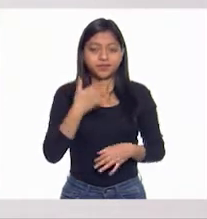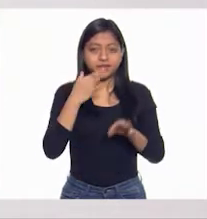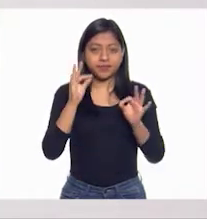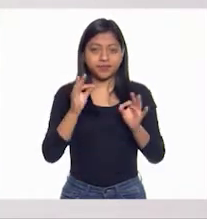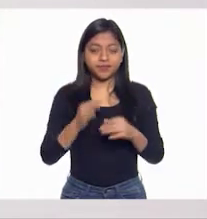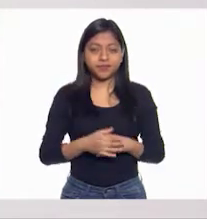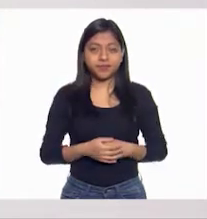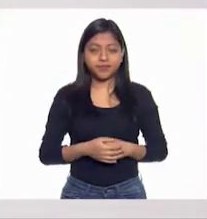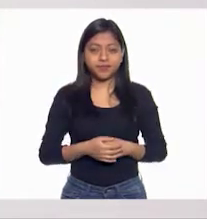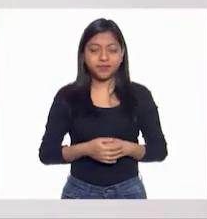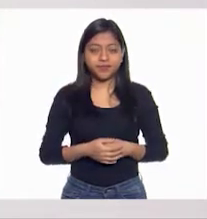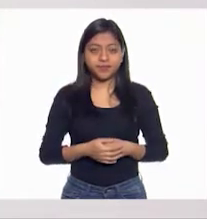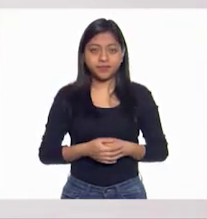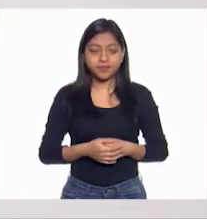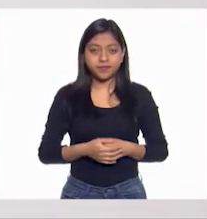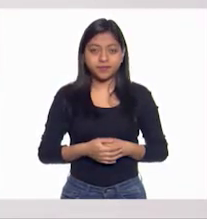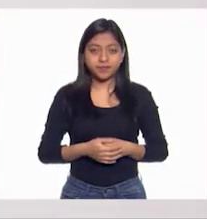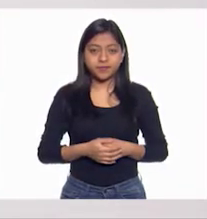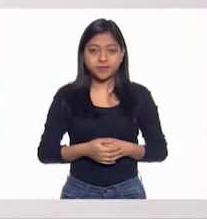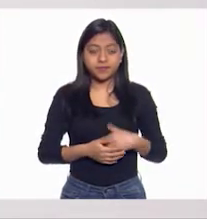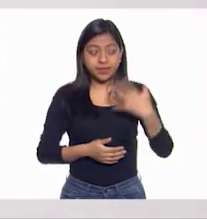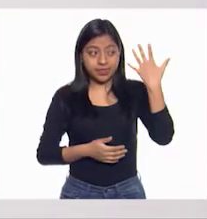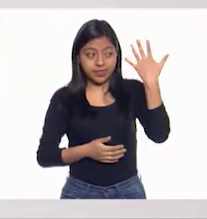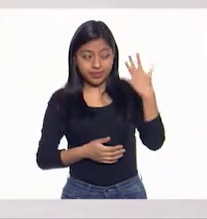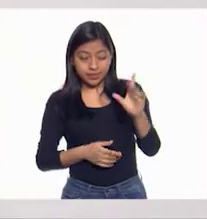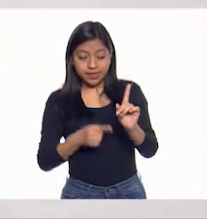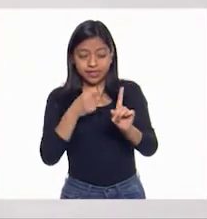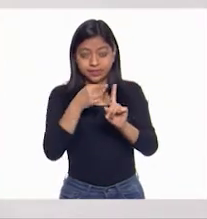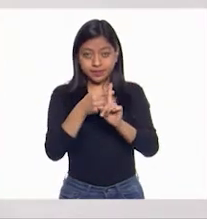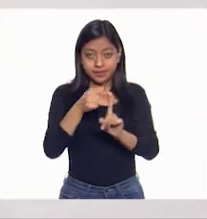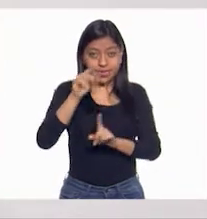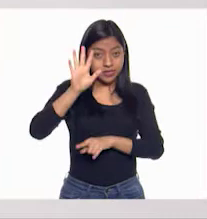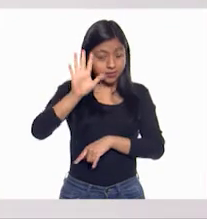vamos a sumar 10 más 5.